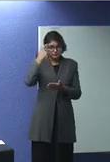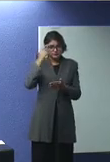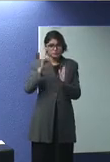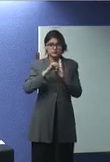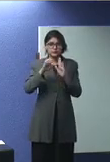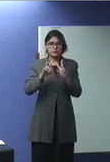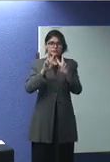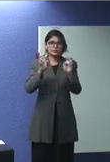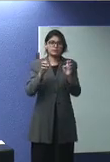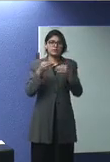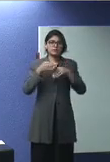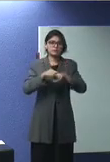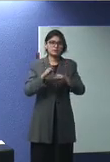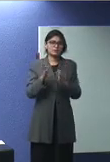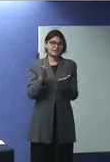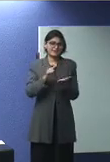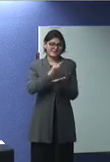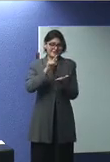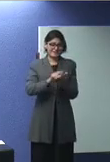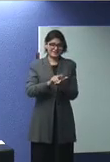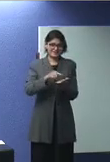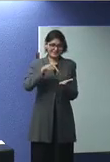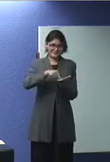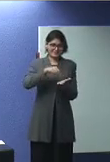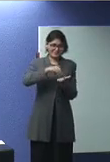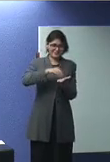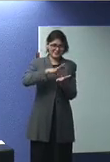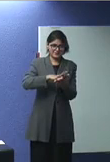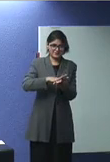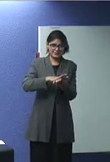políticas públicas toman como referente